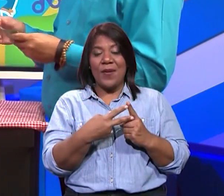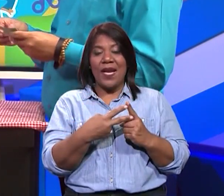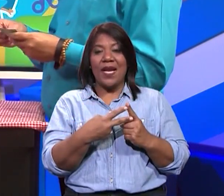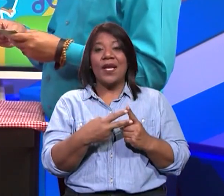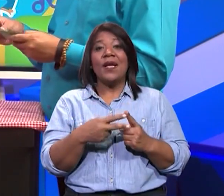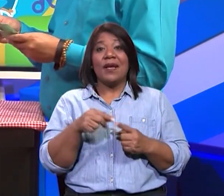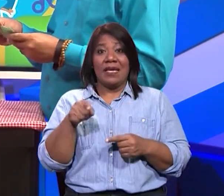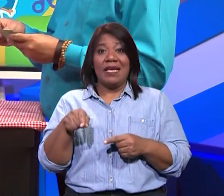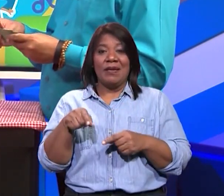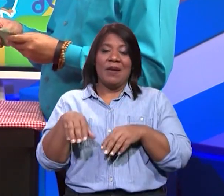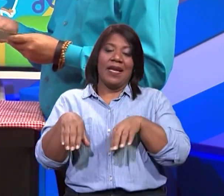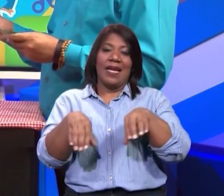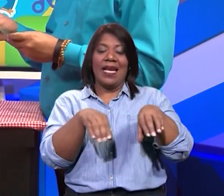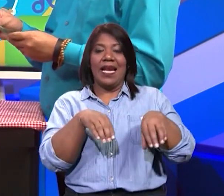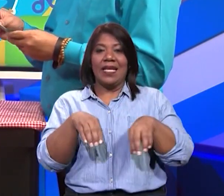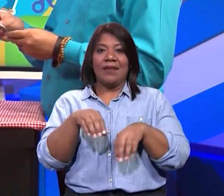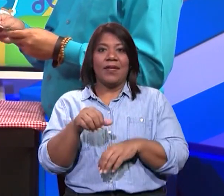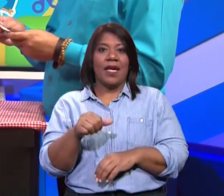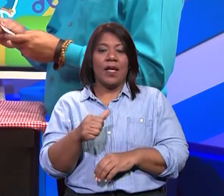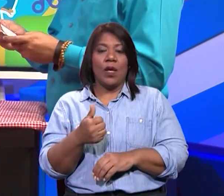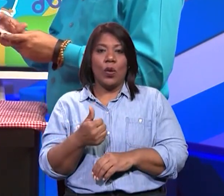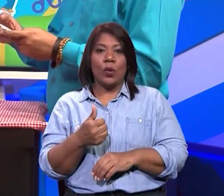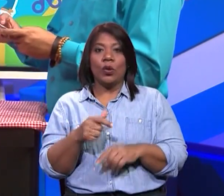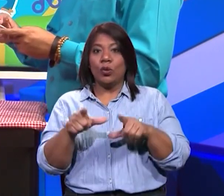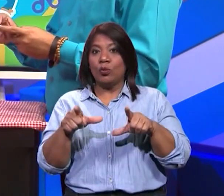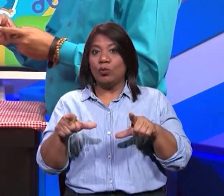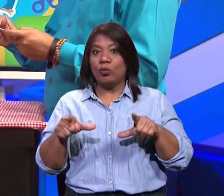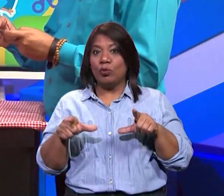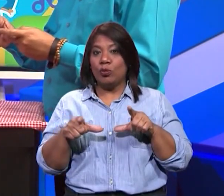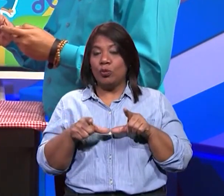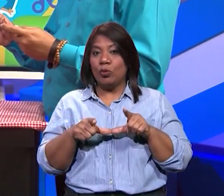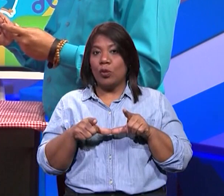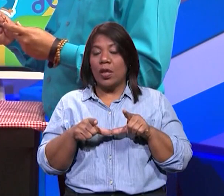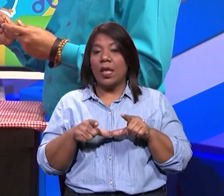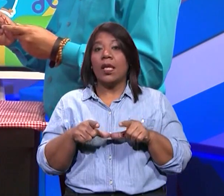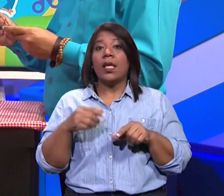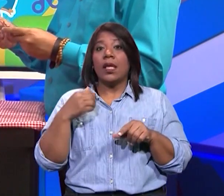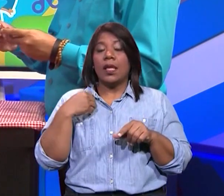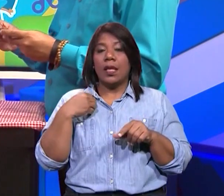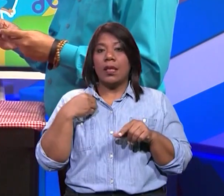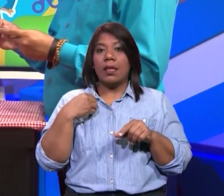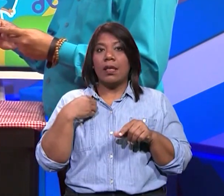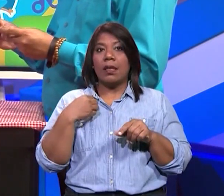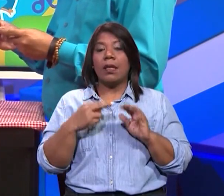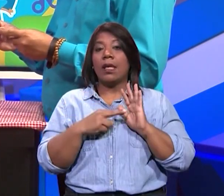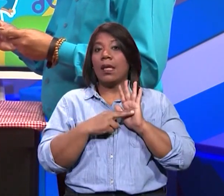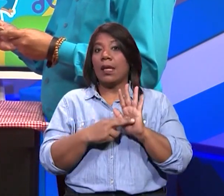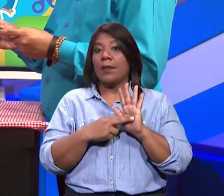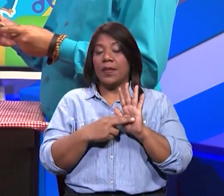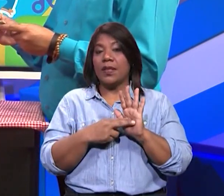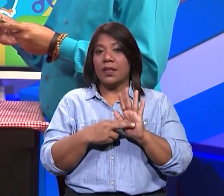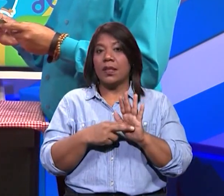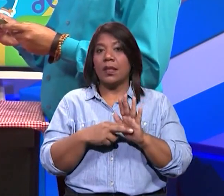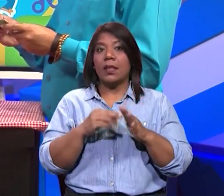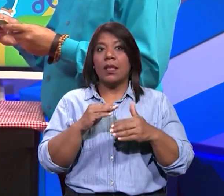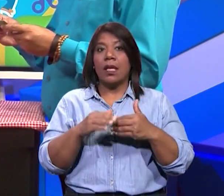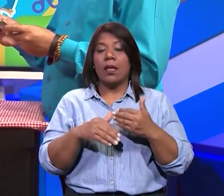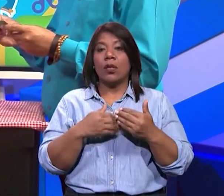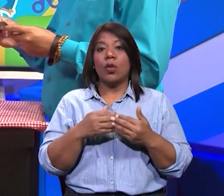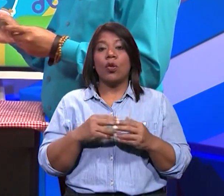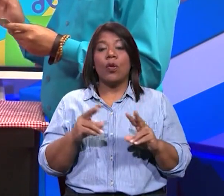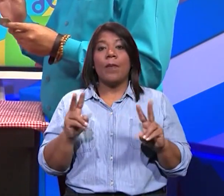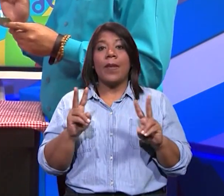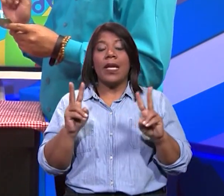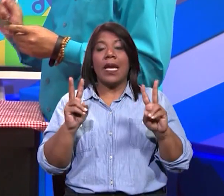esta actividad, ¿verdad? Muy A bien. Ver, otra. Lugar que representa las condiciones apropiadas para que viva